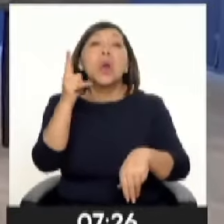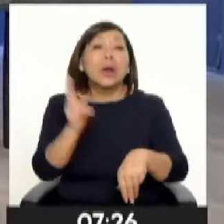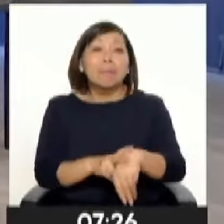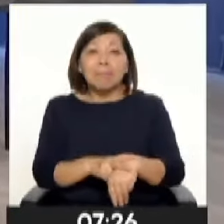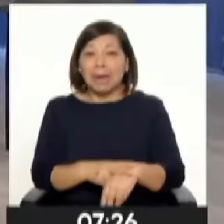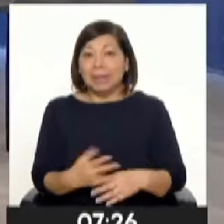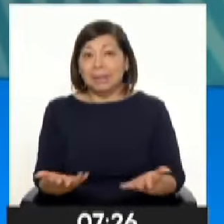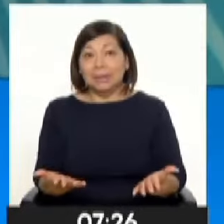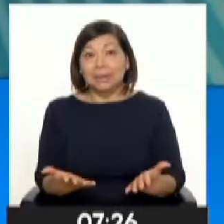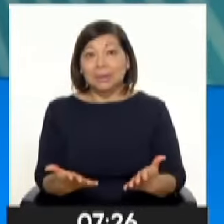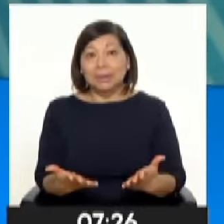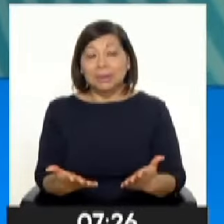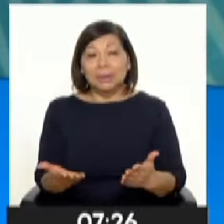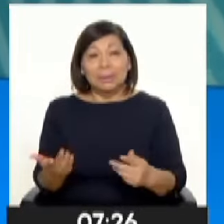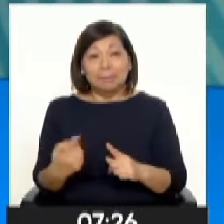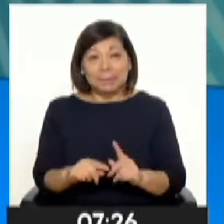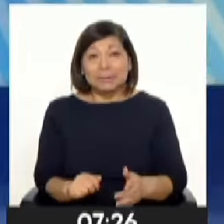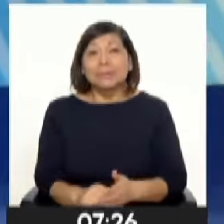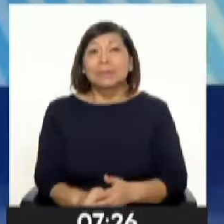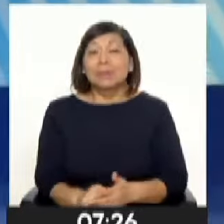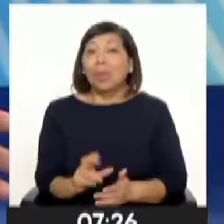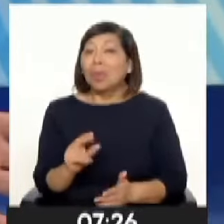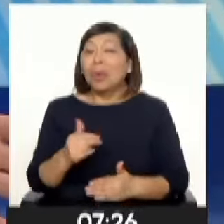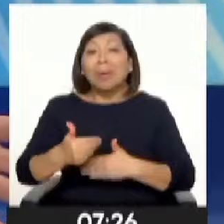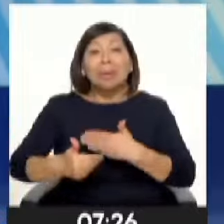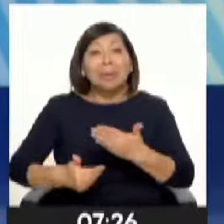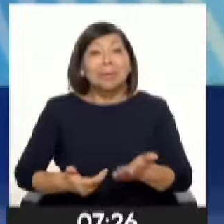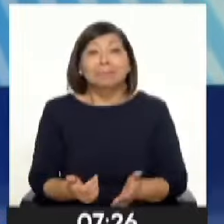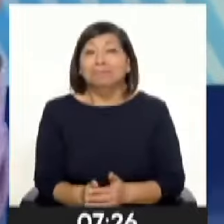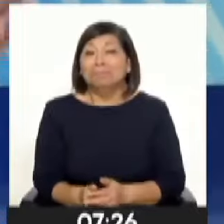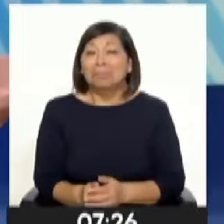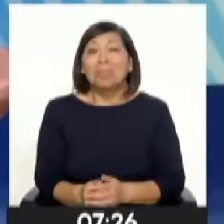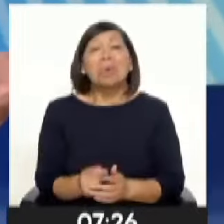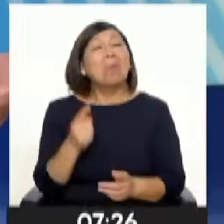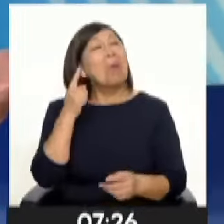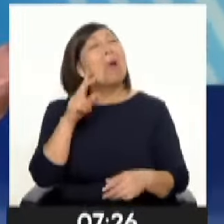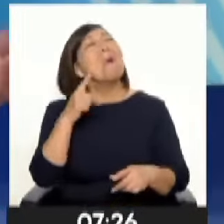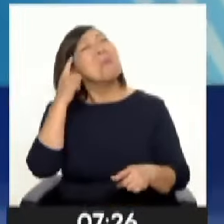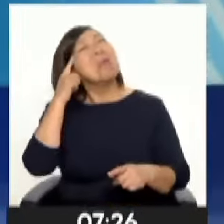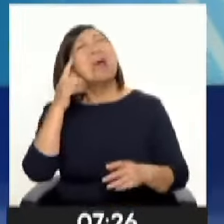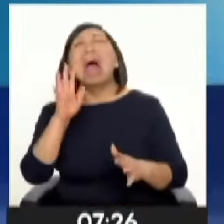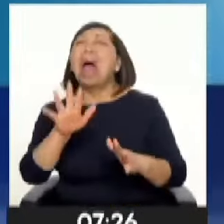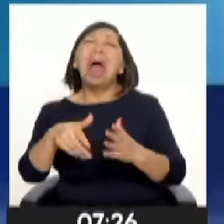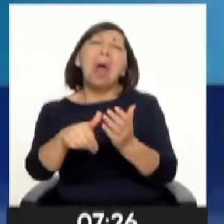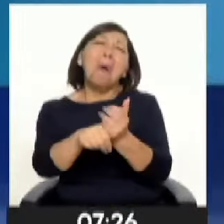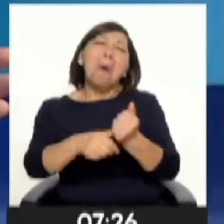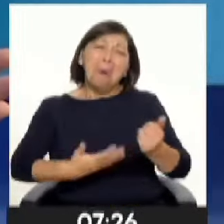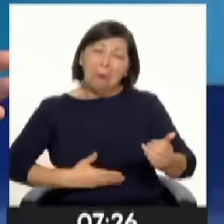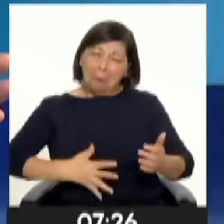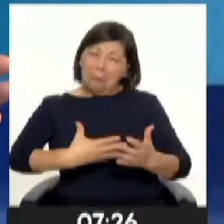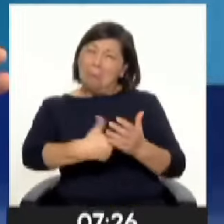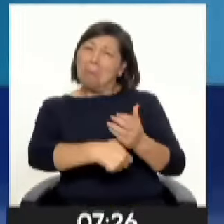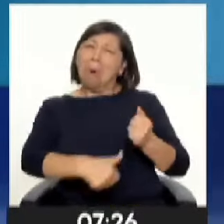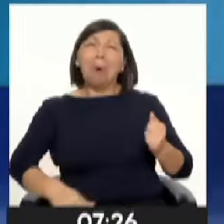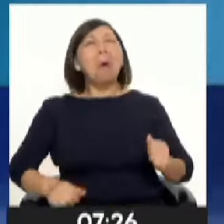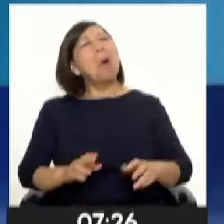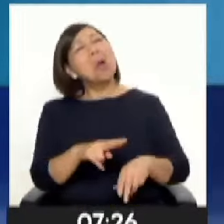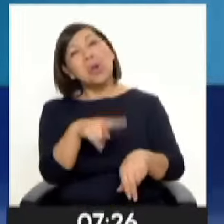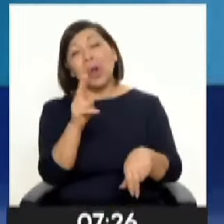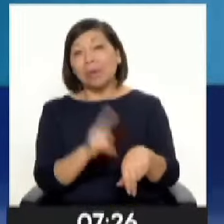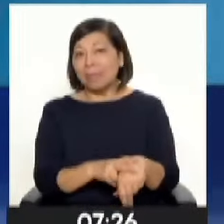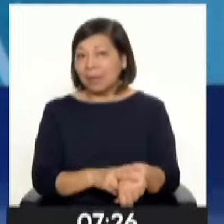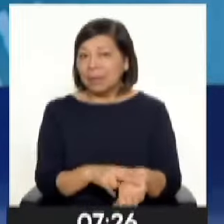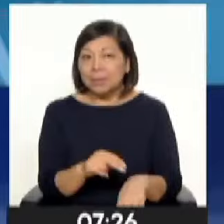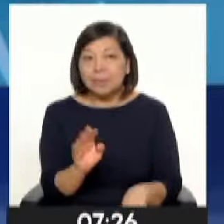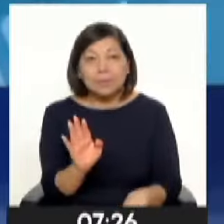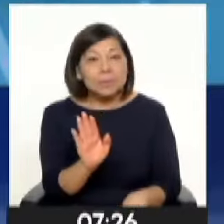insisto. Hay que atacar de raíz. Sí, porque si no vas a pasar al otro extremo. Si hay una norma que normaliza y dice todo aborto terapéutico se va a dar en